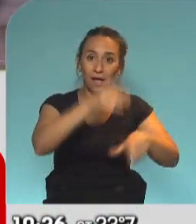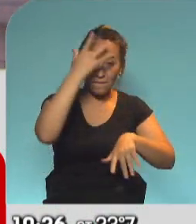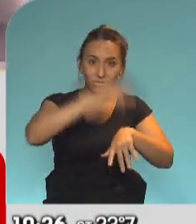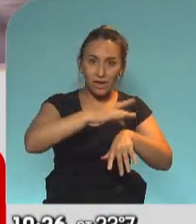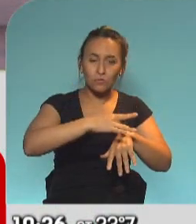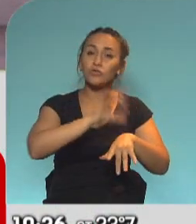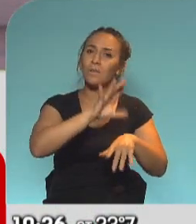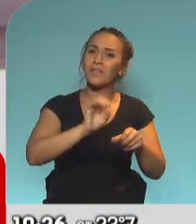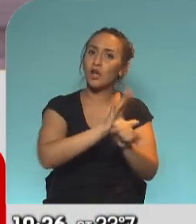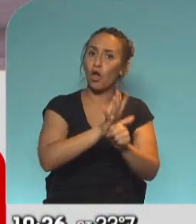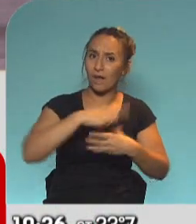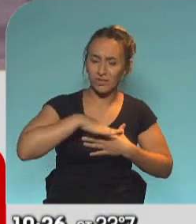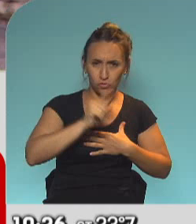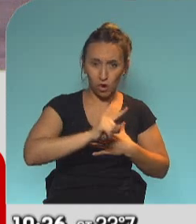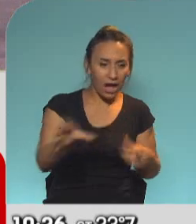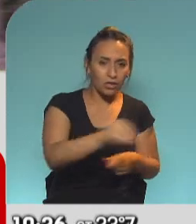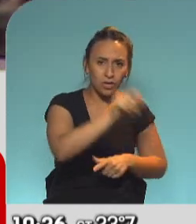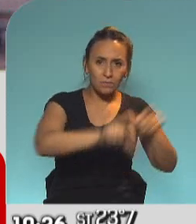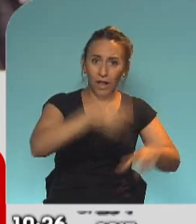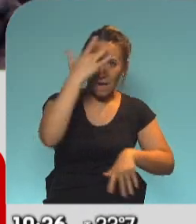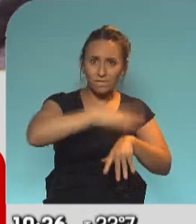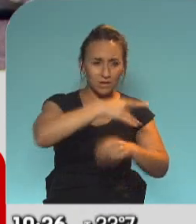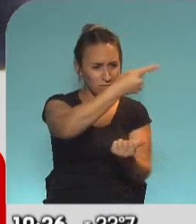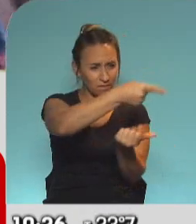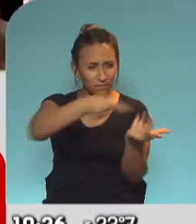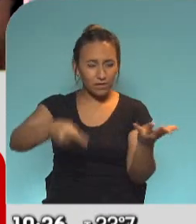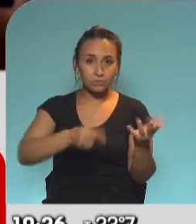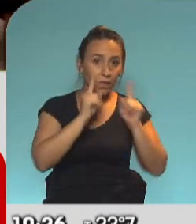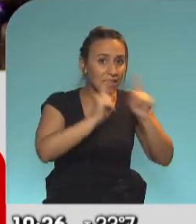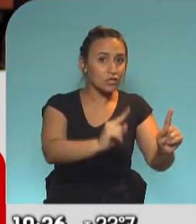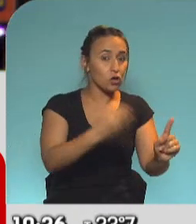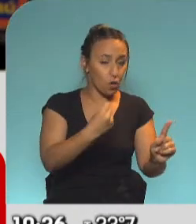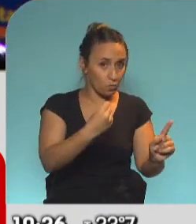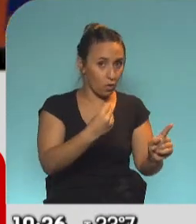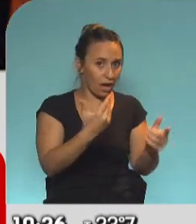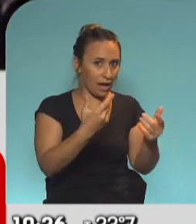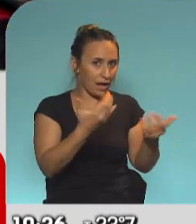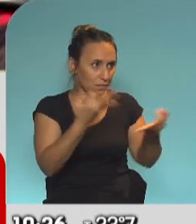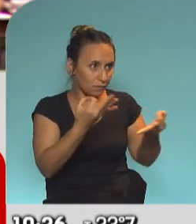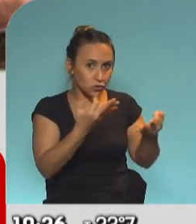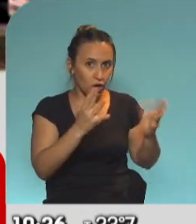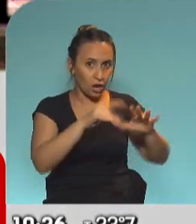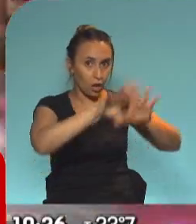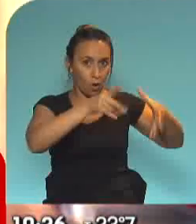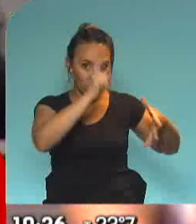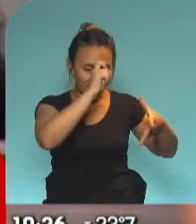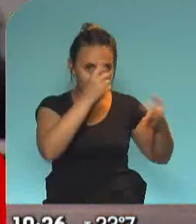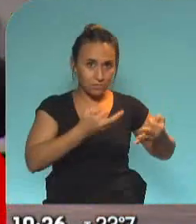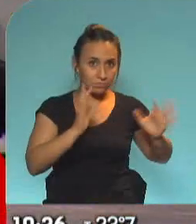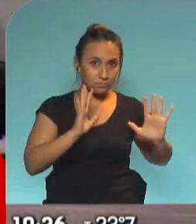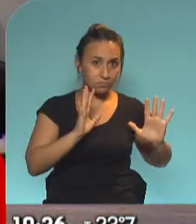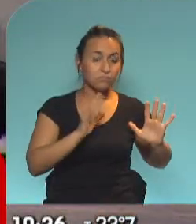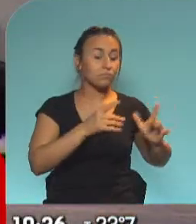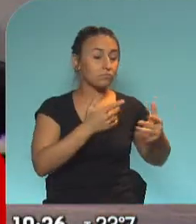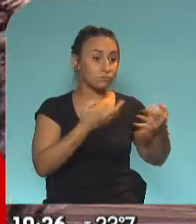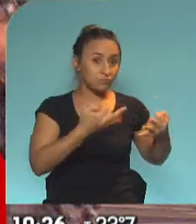sino de todo. Sí. ¿Qué capacidad tengo para ocuparme de ese tema? Y en base a eso, tomo la determinación. Uh-huh.